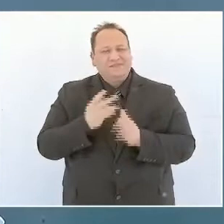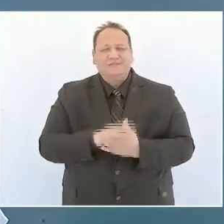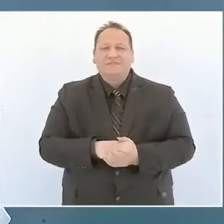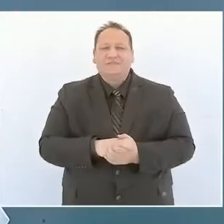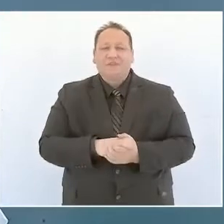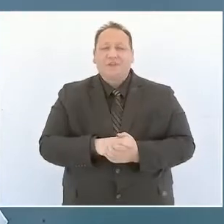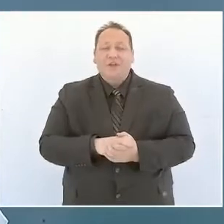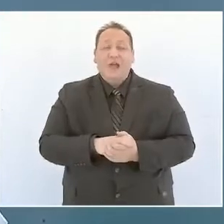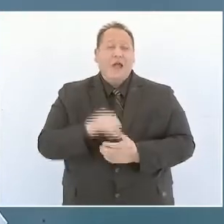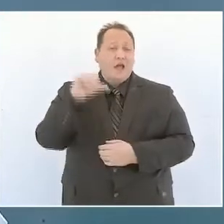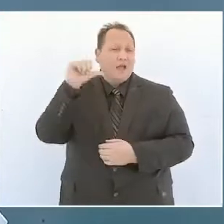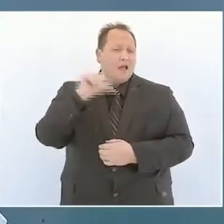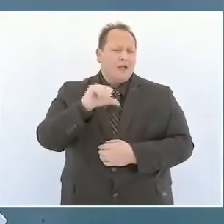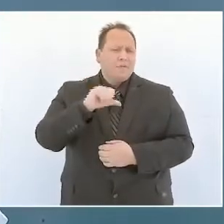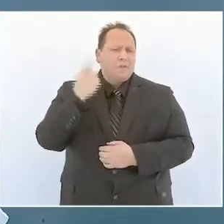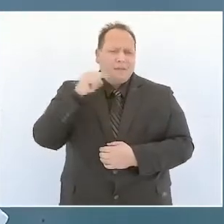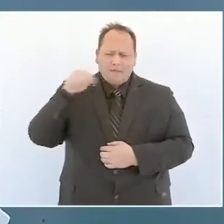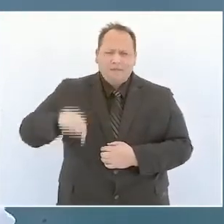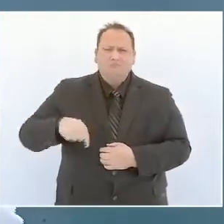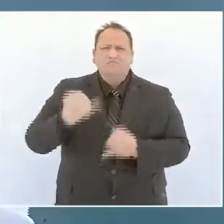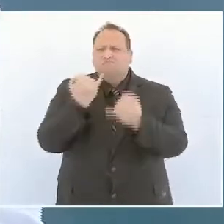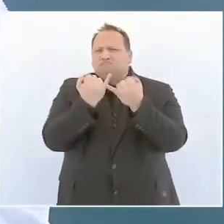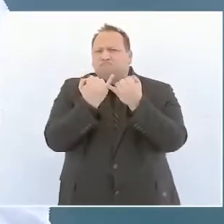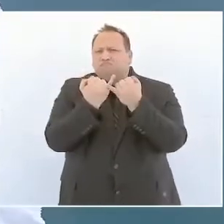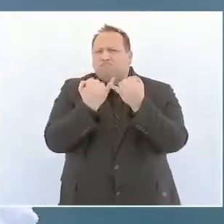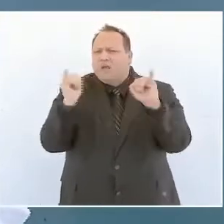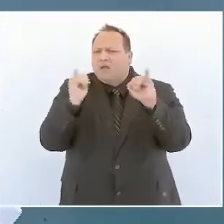en esta ocasión para inaugurar